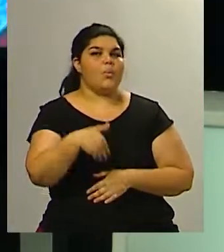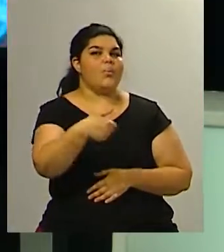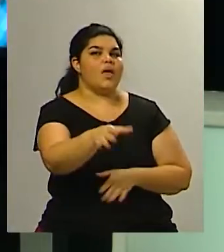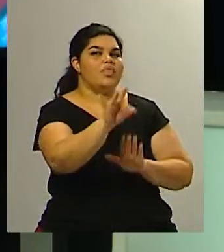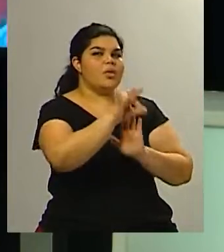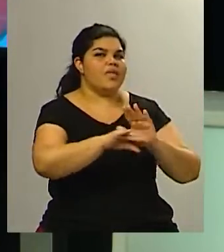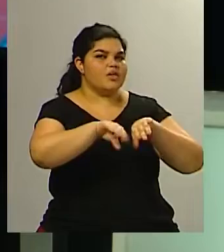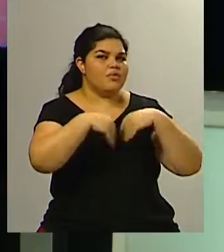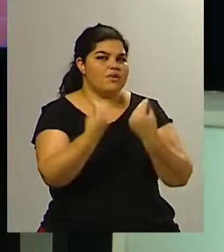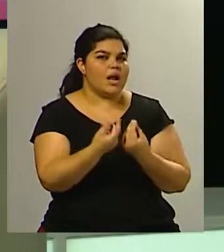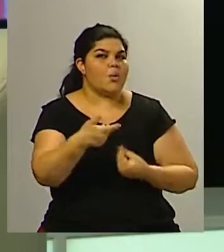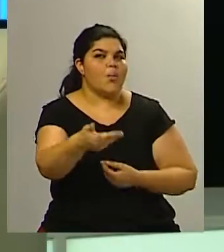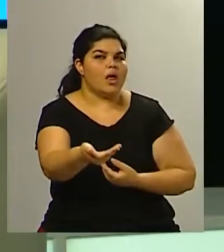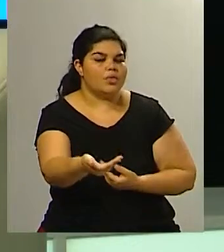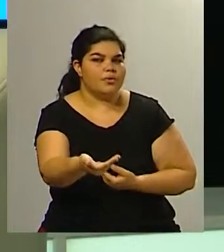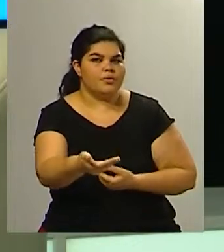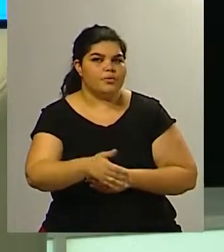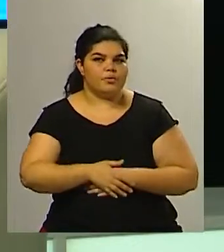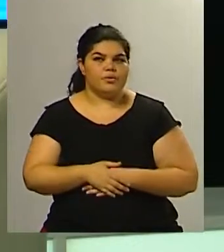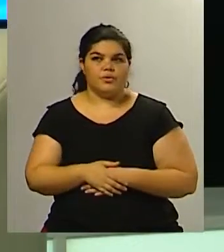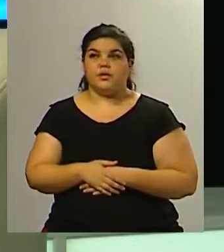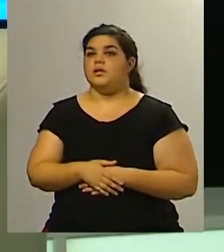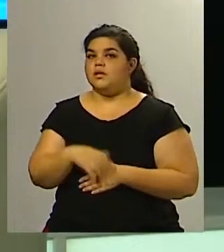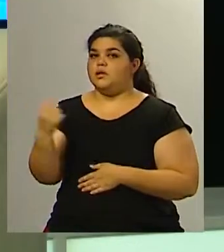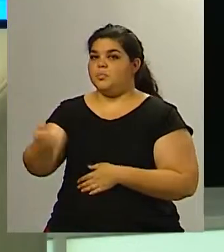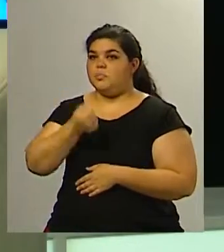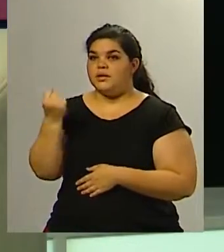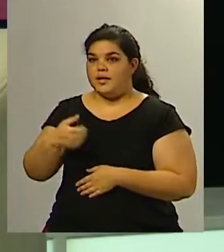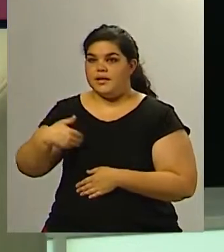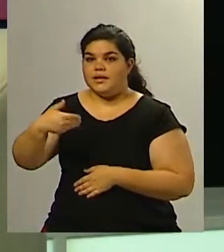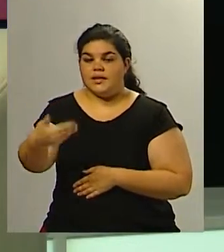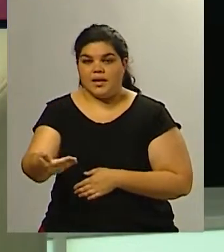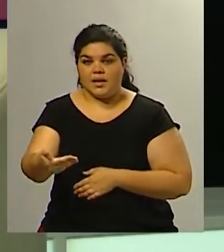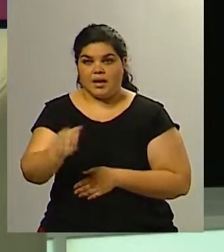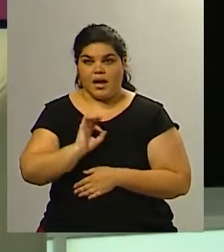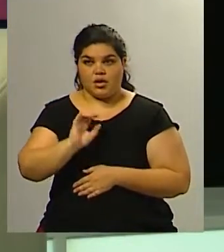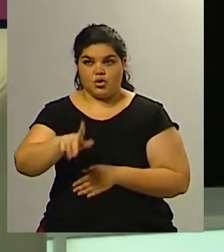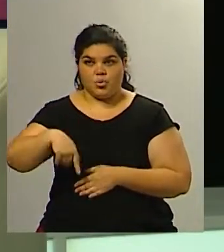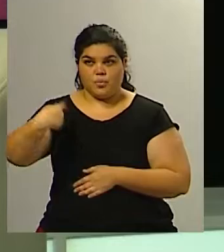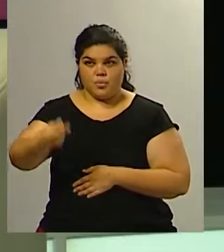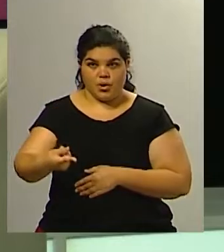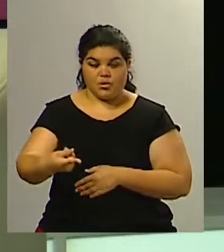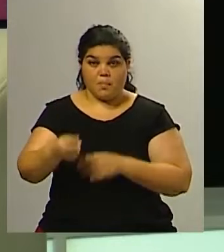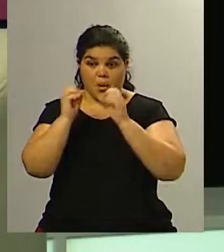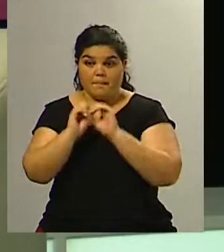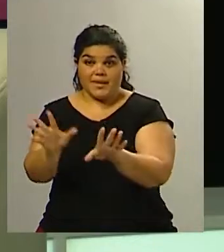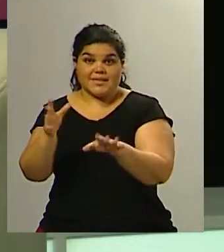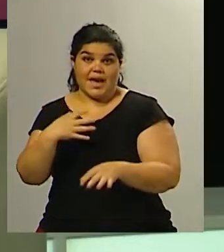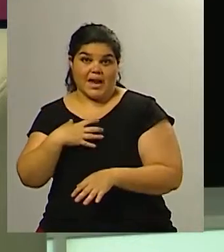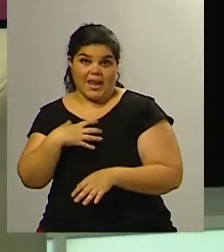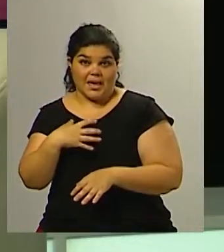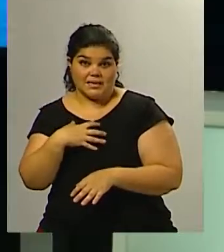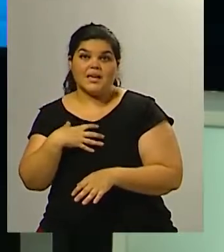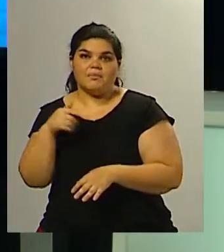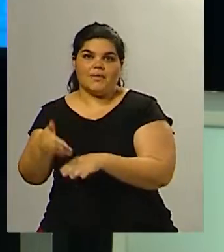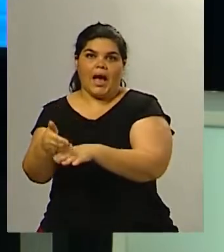datos finales, si Los datos finales, el compromiso es tenerlos para inicio del ciclo lectivo del año que viene. Sí. ¿Y cuál es el